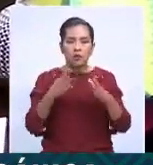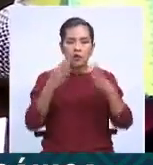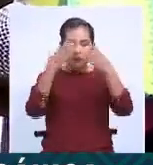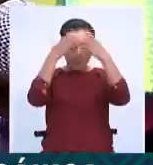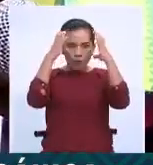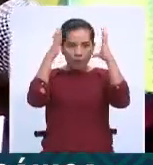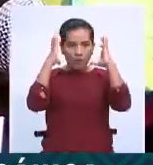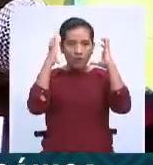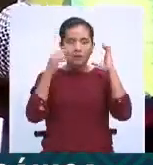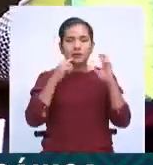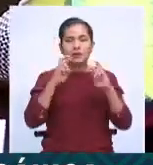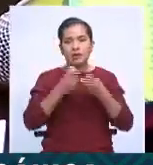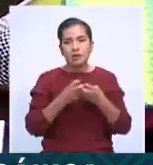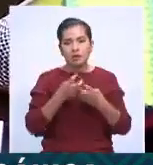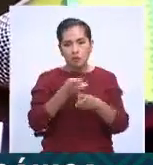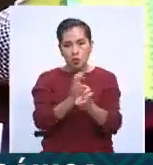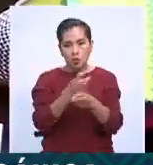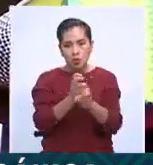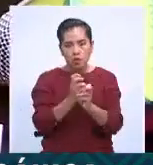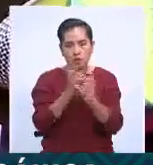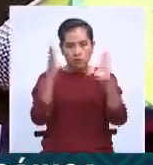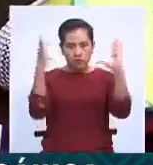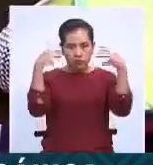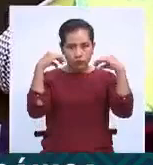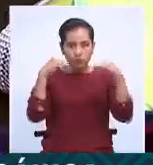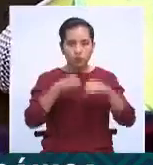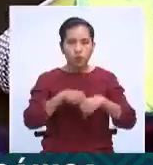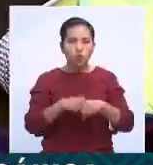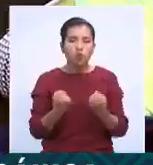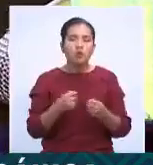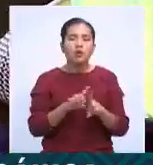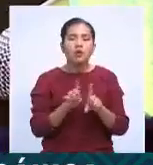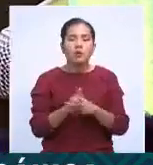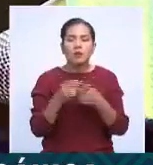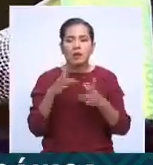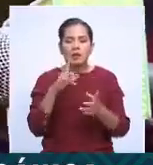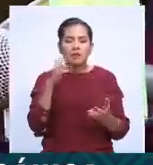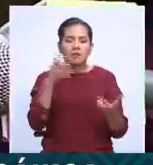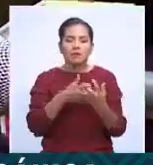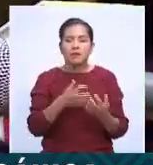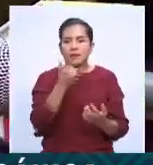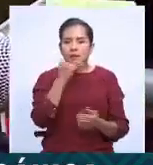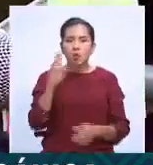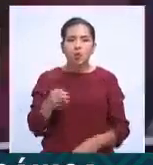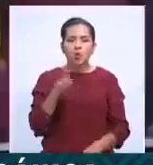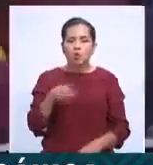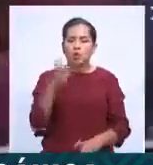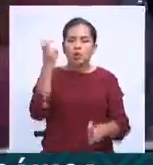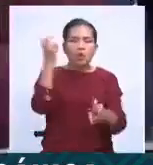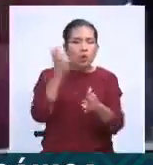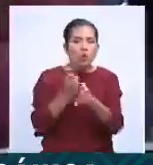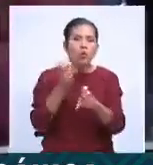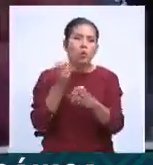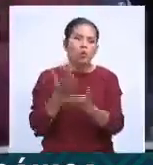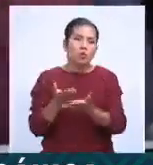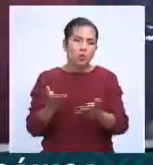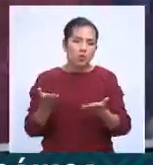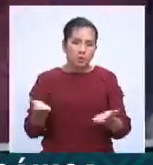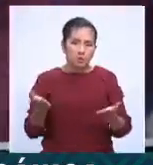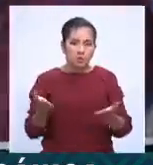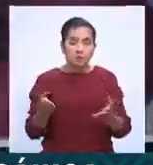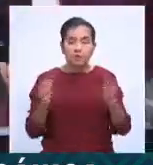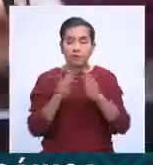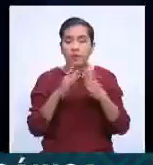base craneana, traumatismo encefalocraneal abierto compatible con el uso de un arma contusa. El director departamental de la